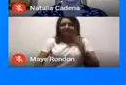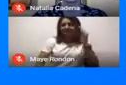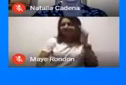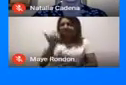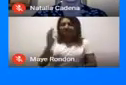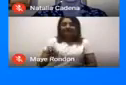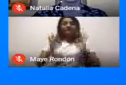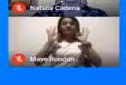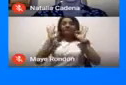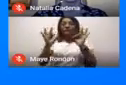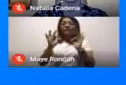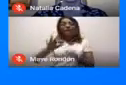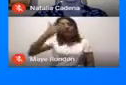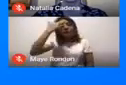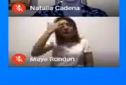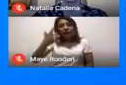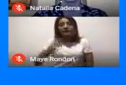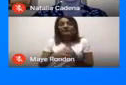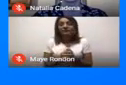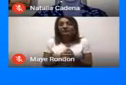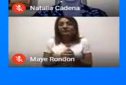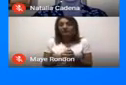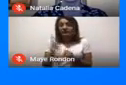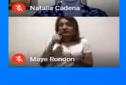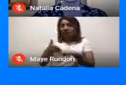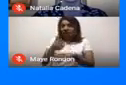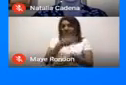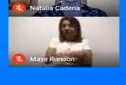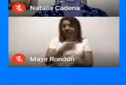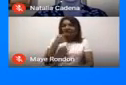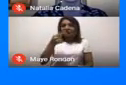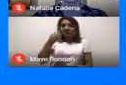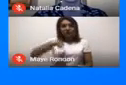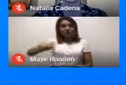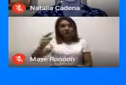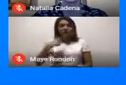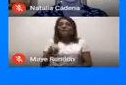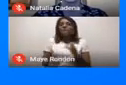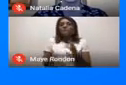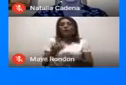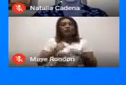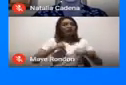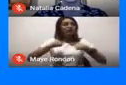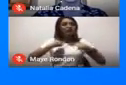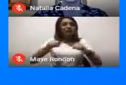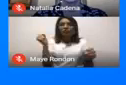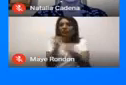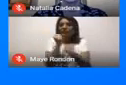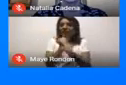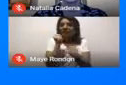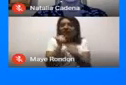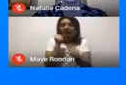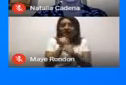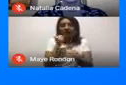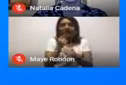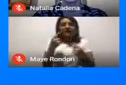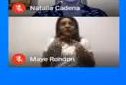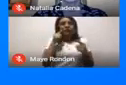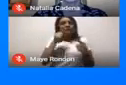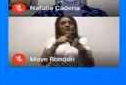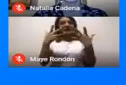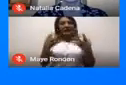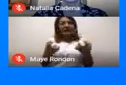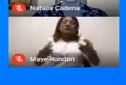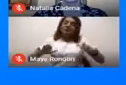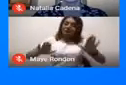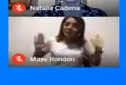espectacular porque, bueno, lo que nos decían básicamente era que teníamos que ser muy proactivos y trabajar mucho por lo que queríamos. Entonces, bueno, esto